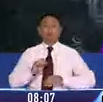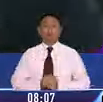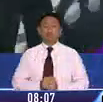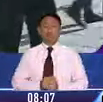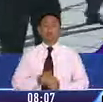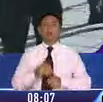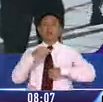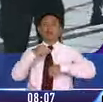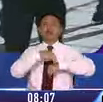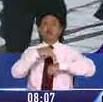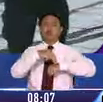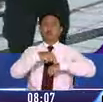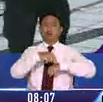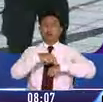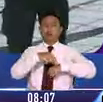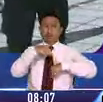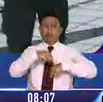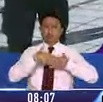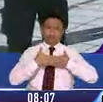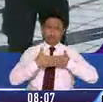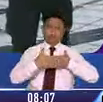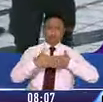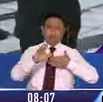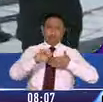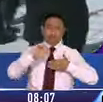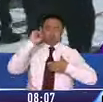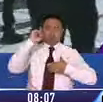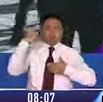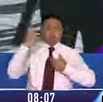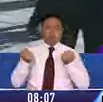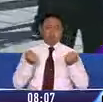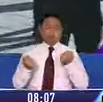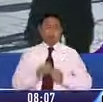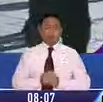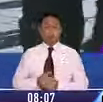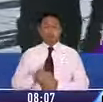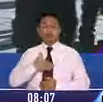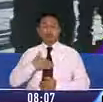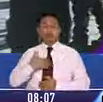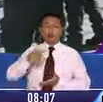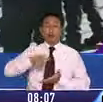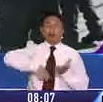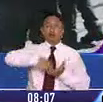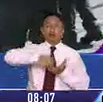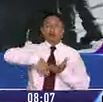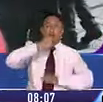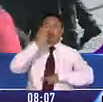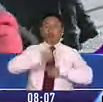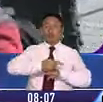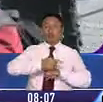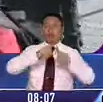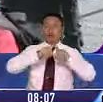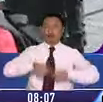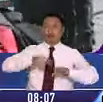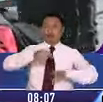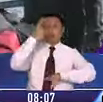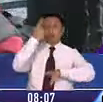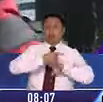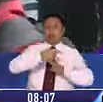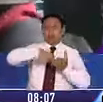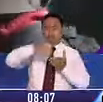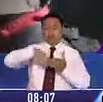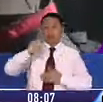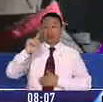que le queda por gobernar lo hará bajo los decretos, bajo la firma de varios decretos, uno de ellos ya ha